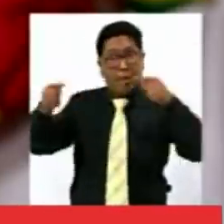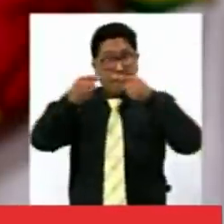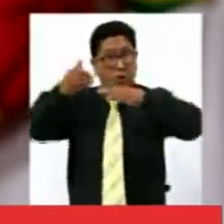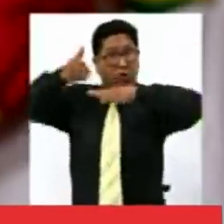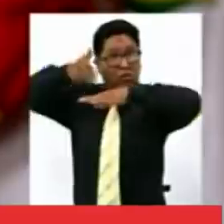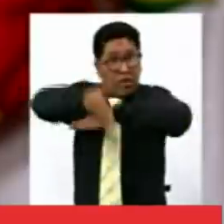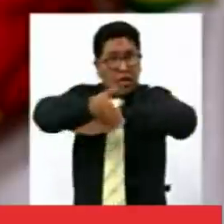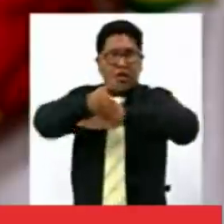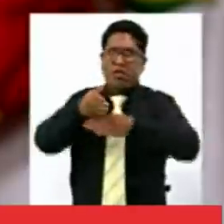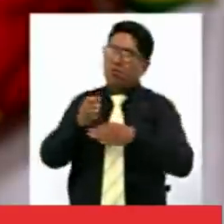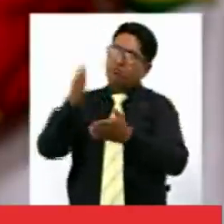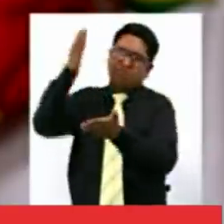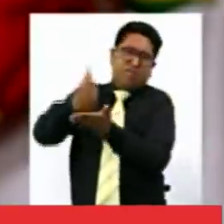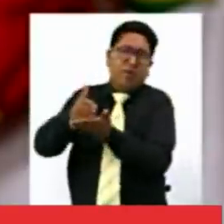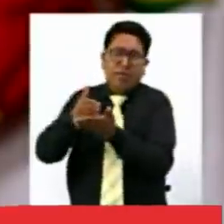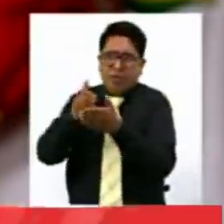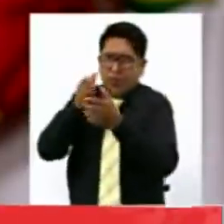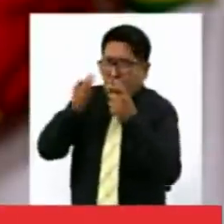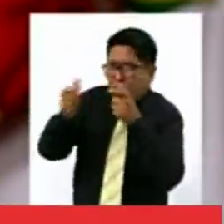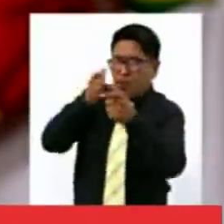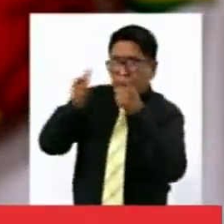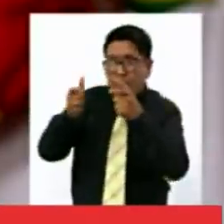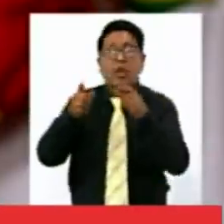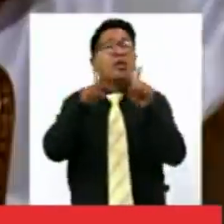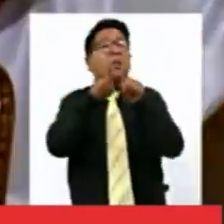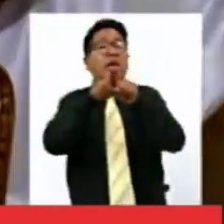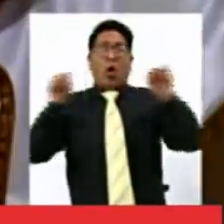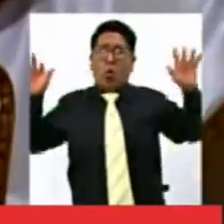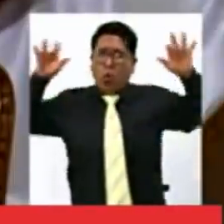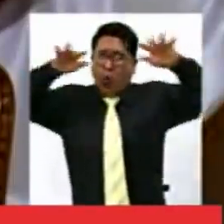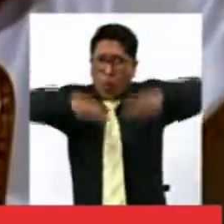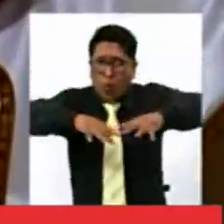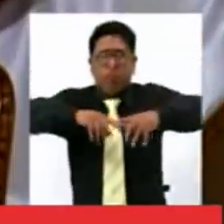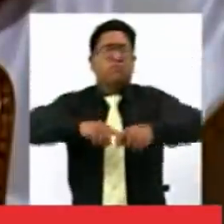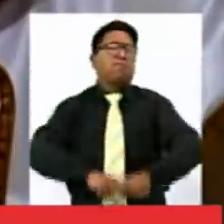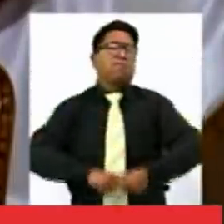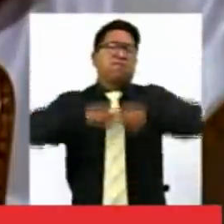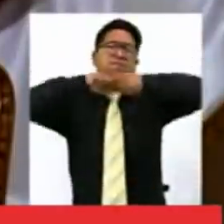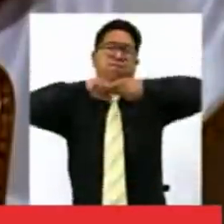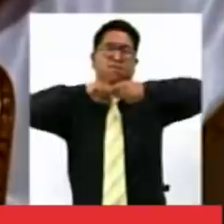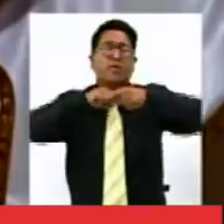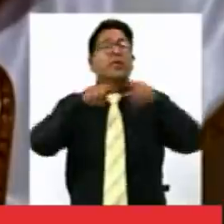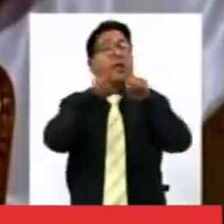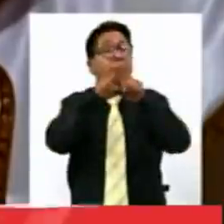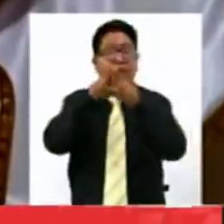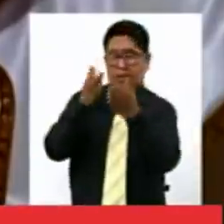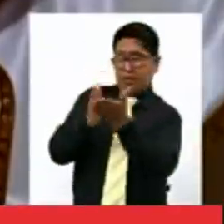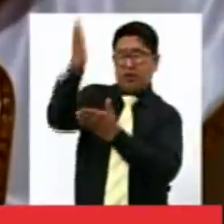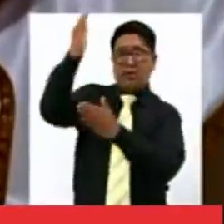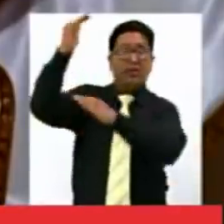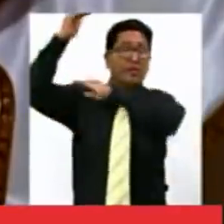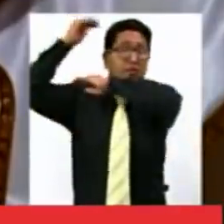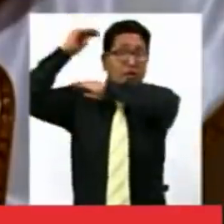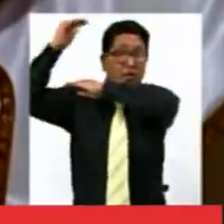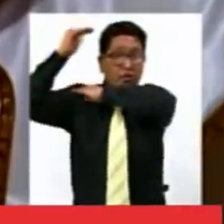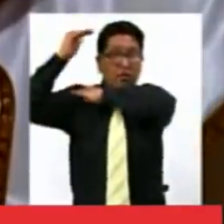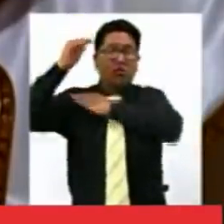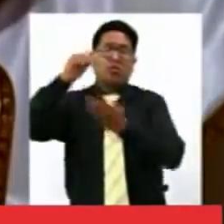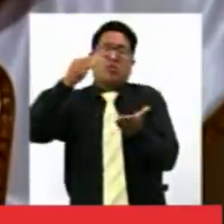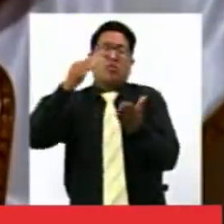ordene que no hayan más eventos masivos ordene que se habilite en santa cruz y en